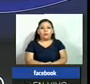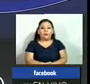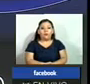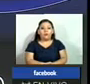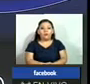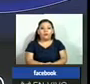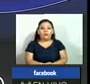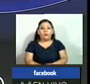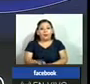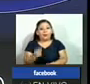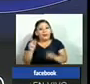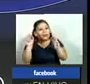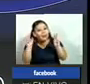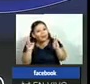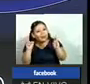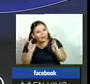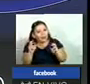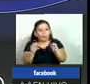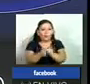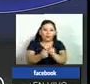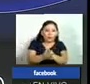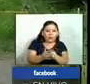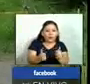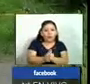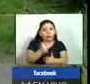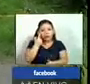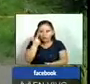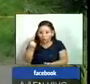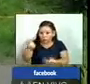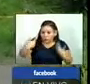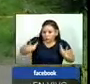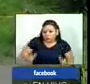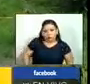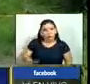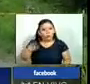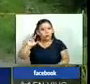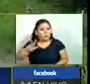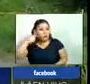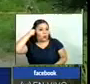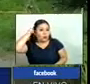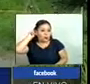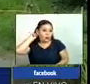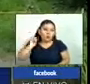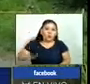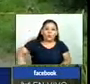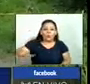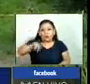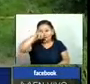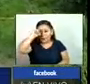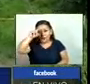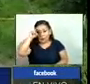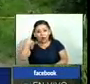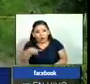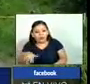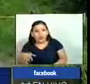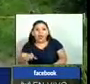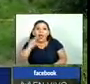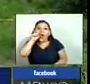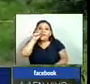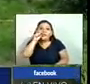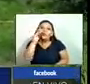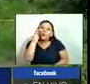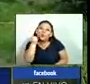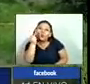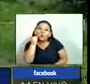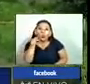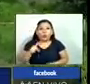en hechos de violencia este día fueron encontrados los cadáveres de tres hombres en un terreno de cultivos de caña esto sobre la carretera